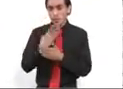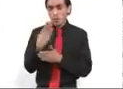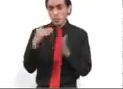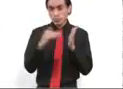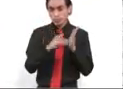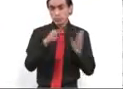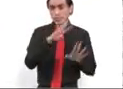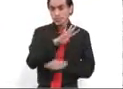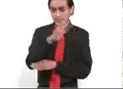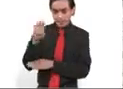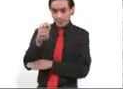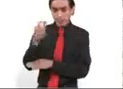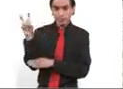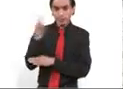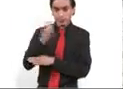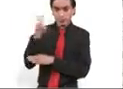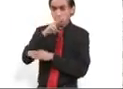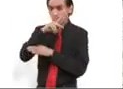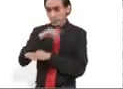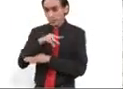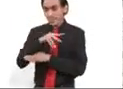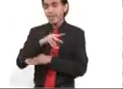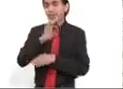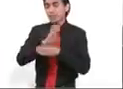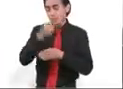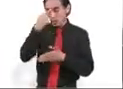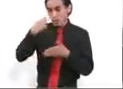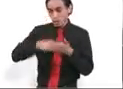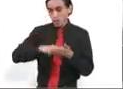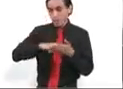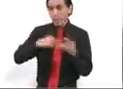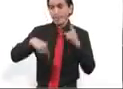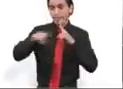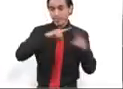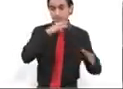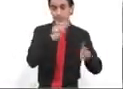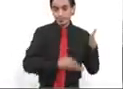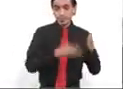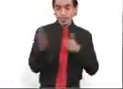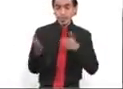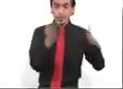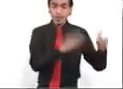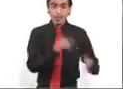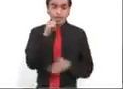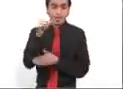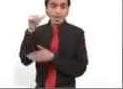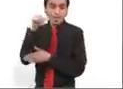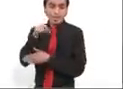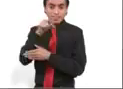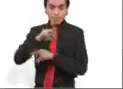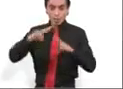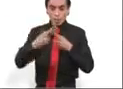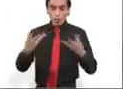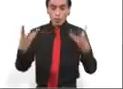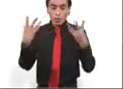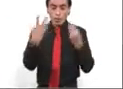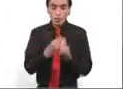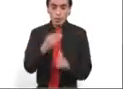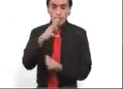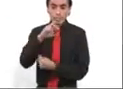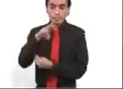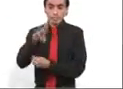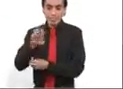microbuses, entonces nos faltaría la mitad. Gracias. Doctora, preguntarle, ayer se reunió con el CENTE, si nos pudiera compartir qué fue lo que